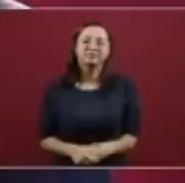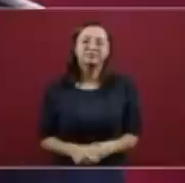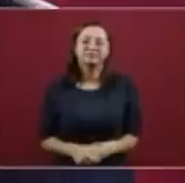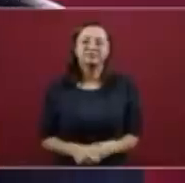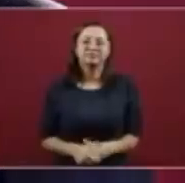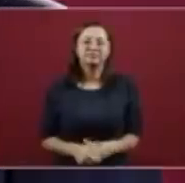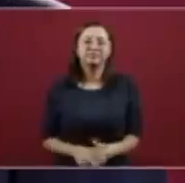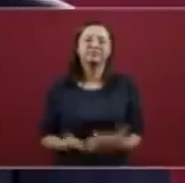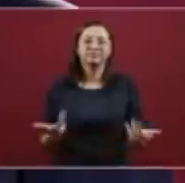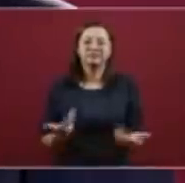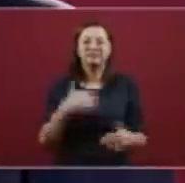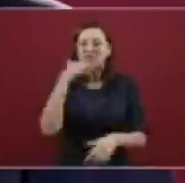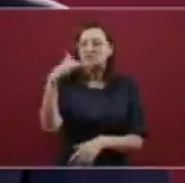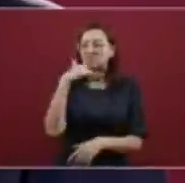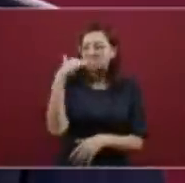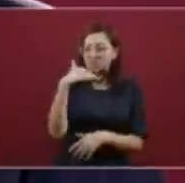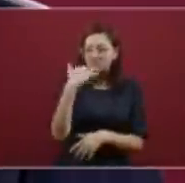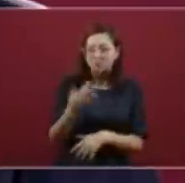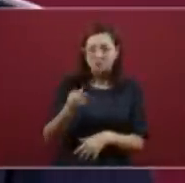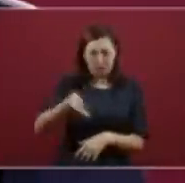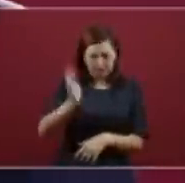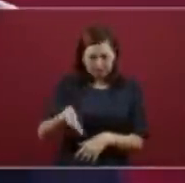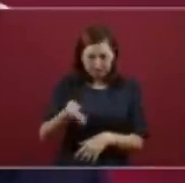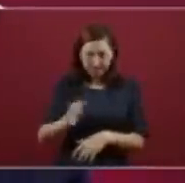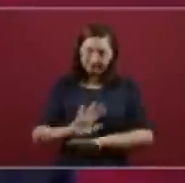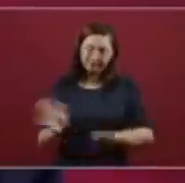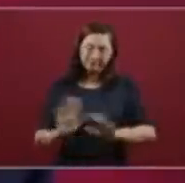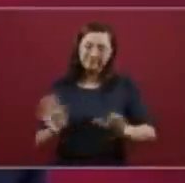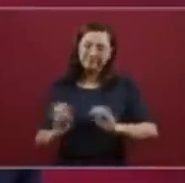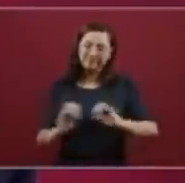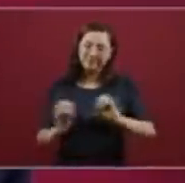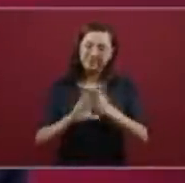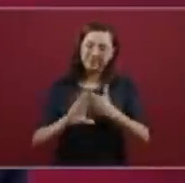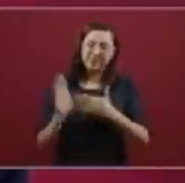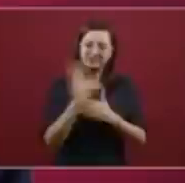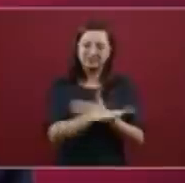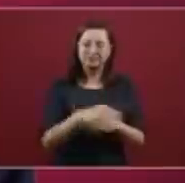cero corrupción, cero impunidad. Acerca de lo de